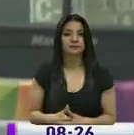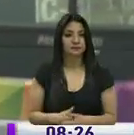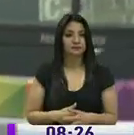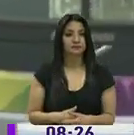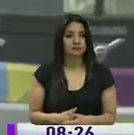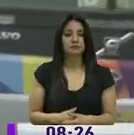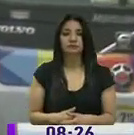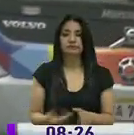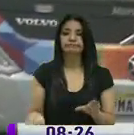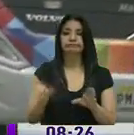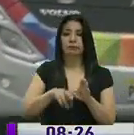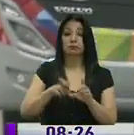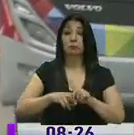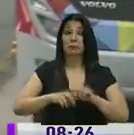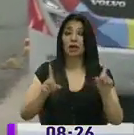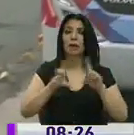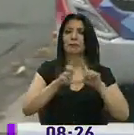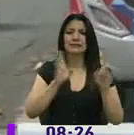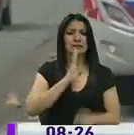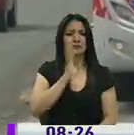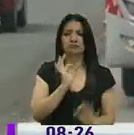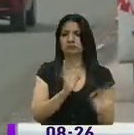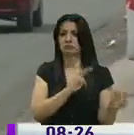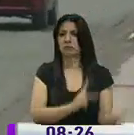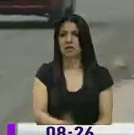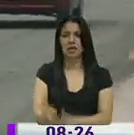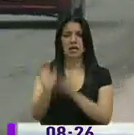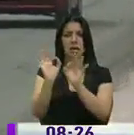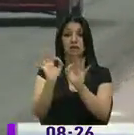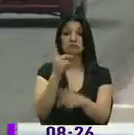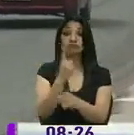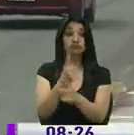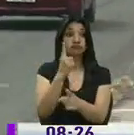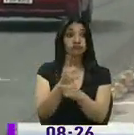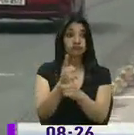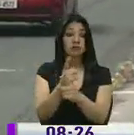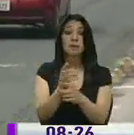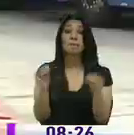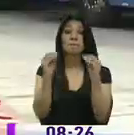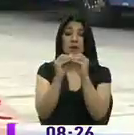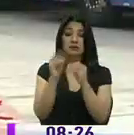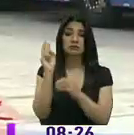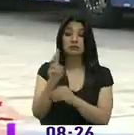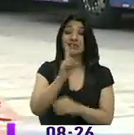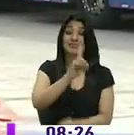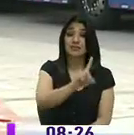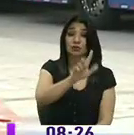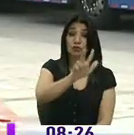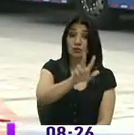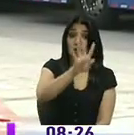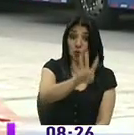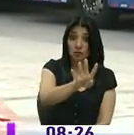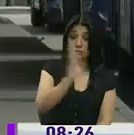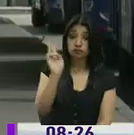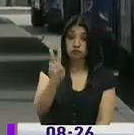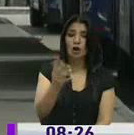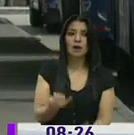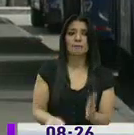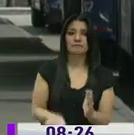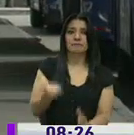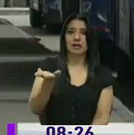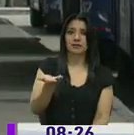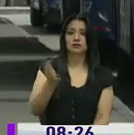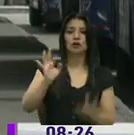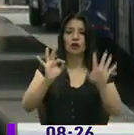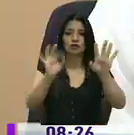para la cual señala la empresa siempre estuvo preparada por ello la flota que constaba de 134 unidades se aumentó en un